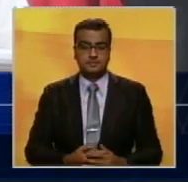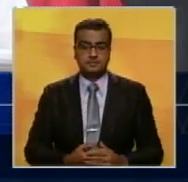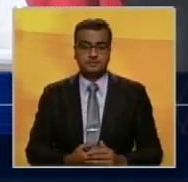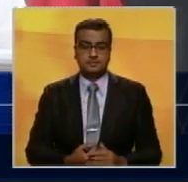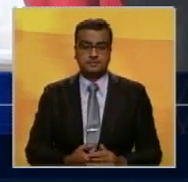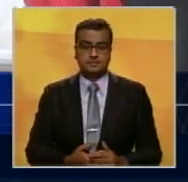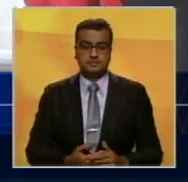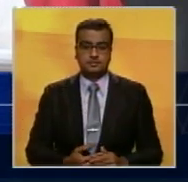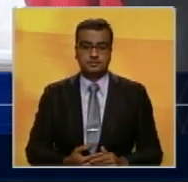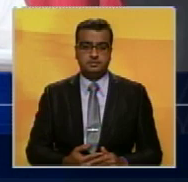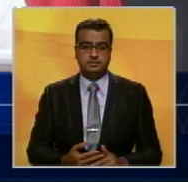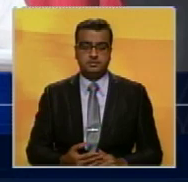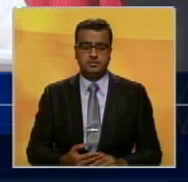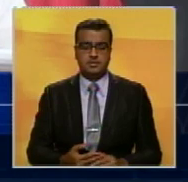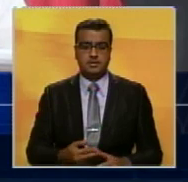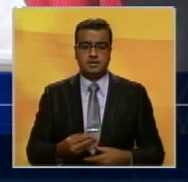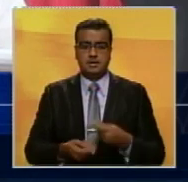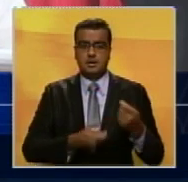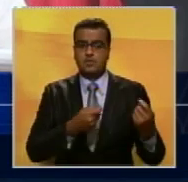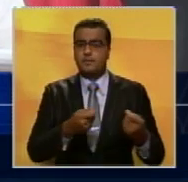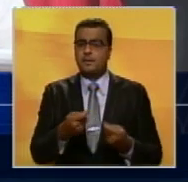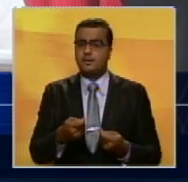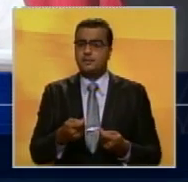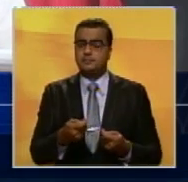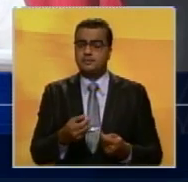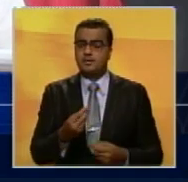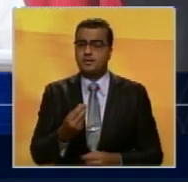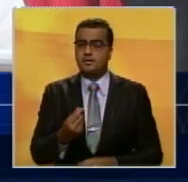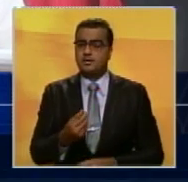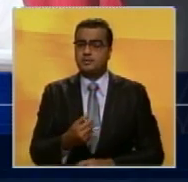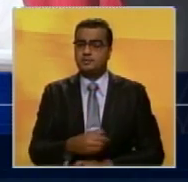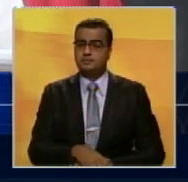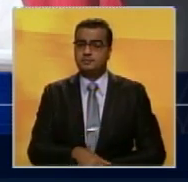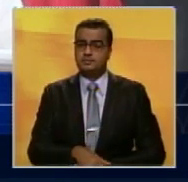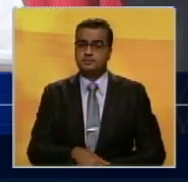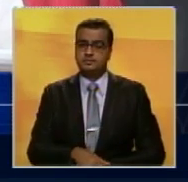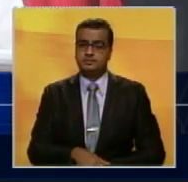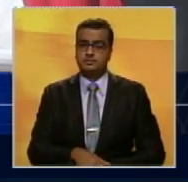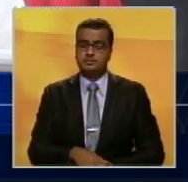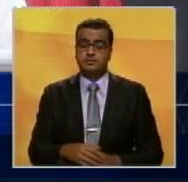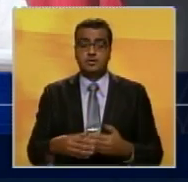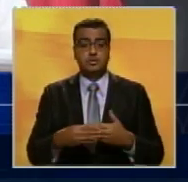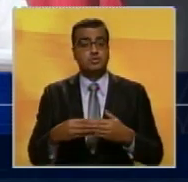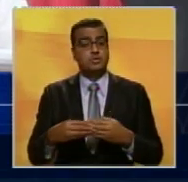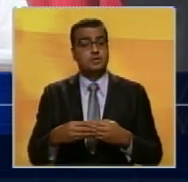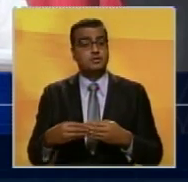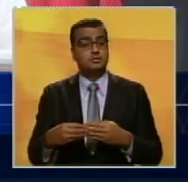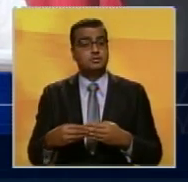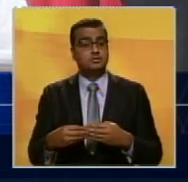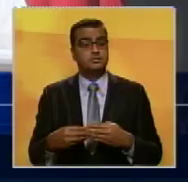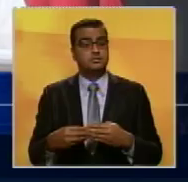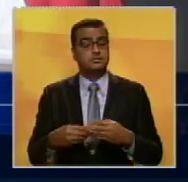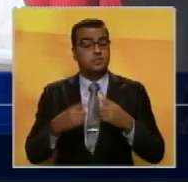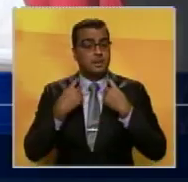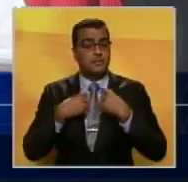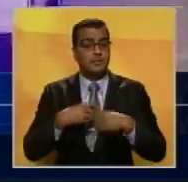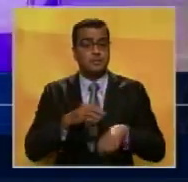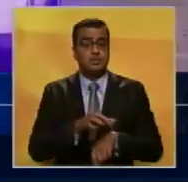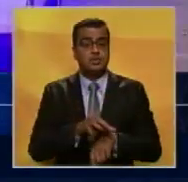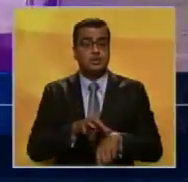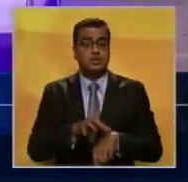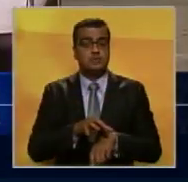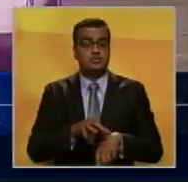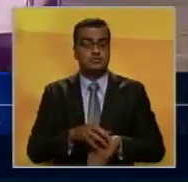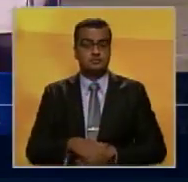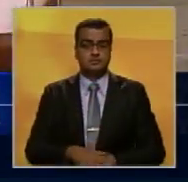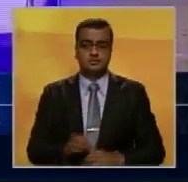les hagan un pago de dinero, que en este caso pagaron dólares y unas prendas, unos relojes.